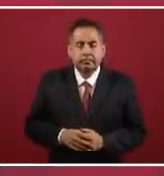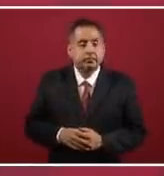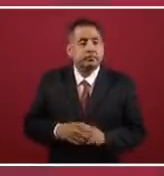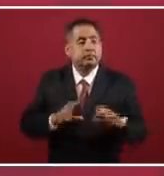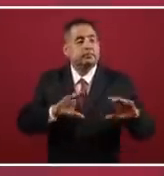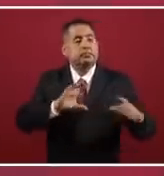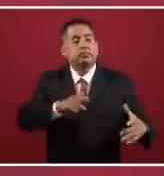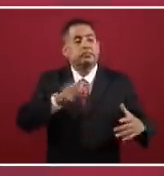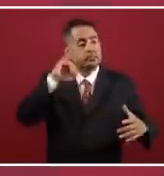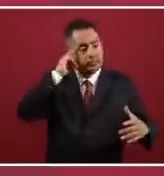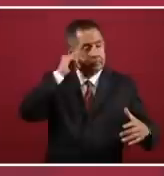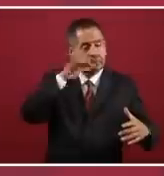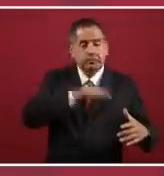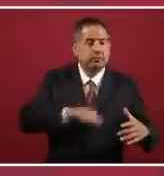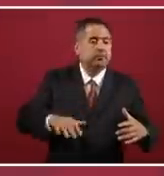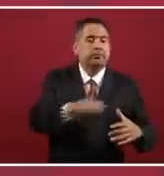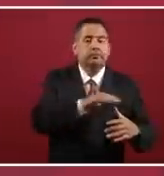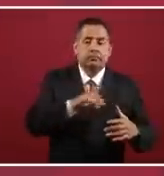comunidades indígenas